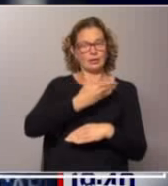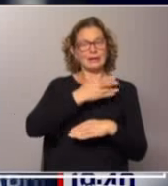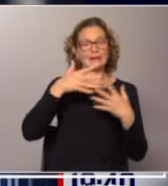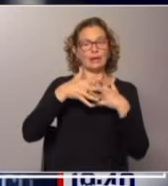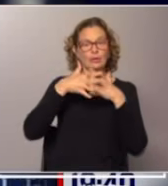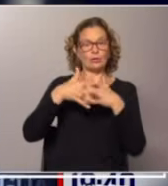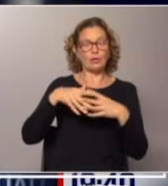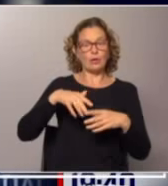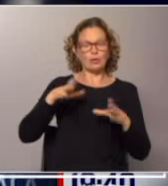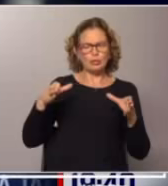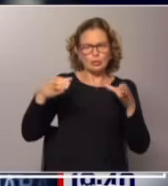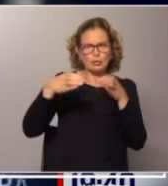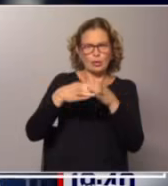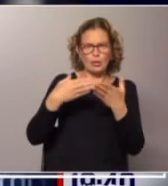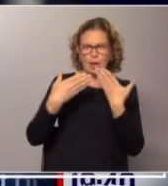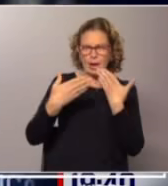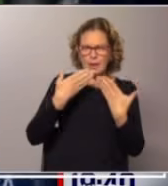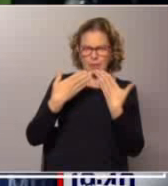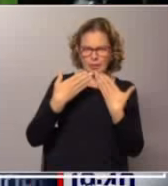instalación ha hablado